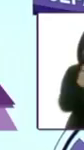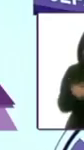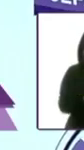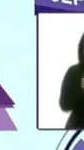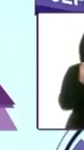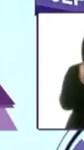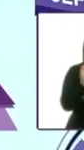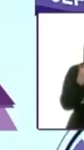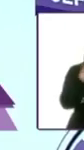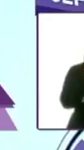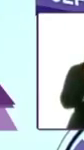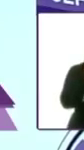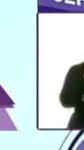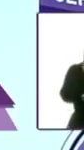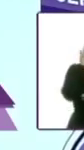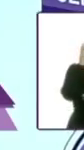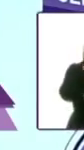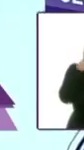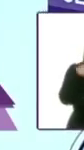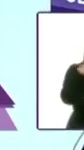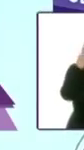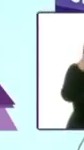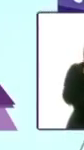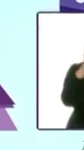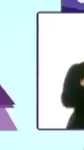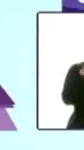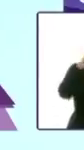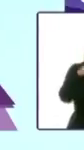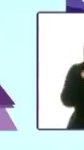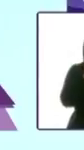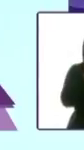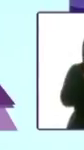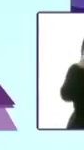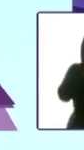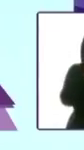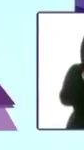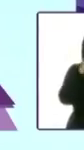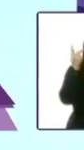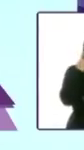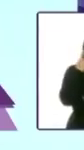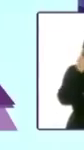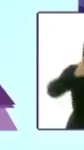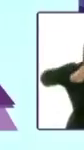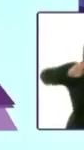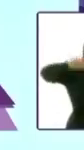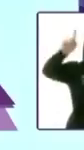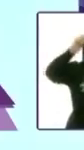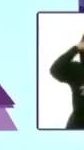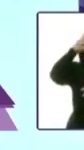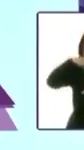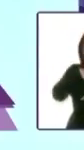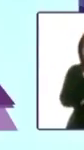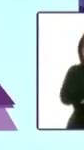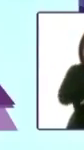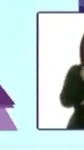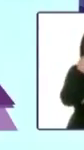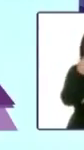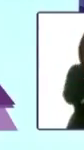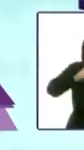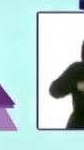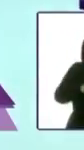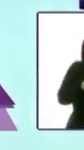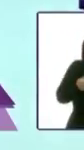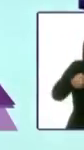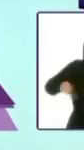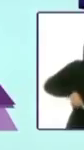hartazgo de la ciudadanía al asunto de la política electoral, y por otro lado, pues que está la efervescencia del Mundial de Fútbol, que